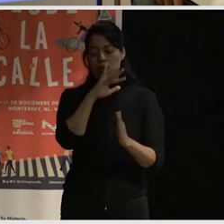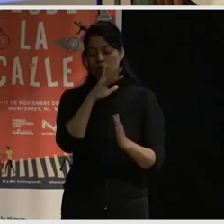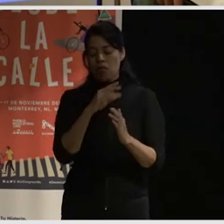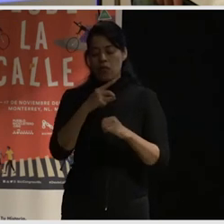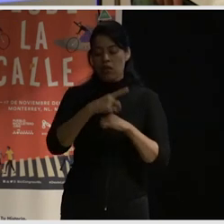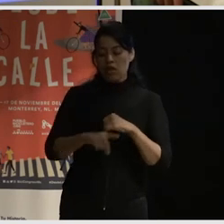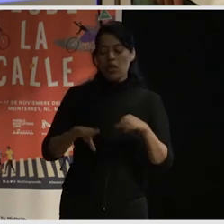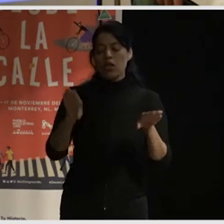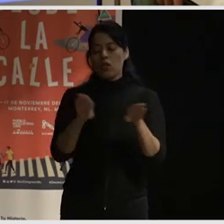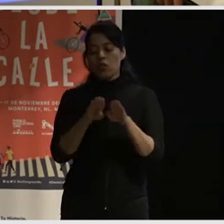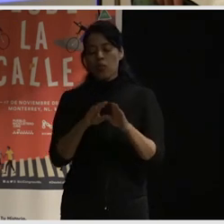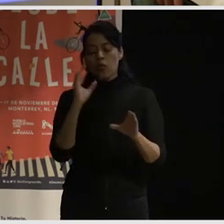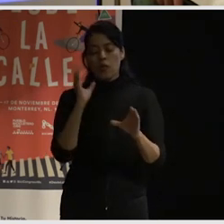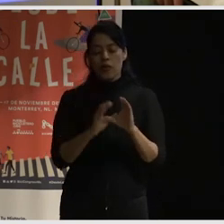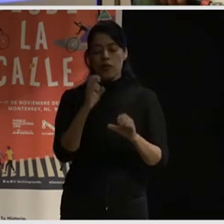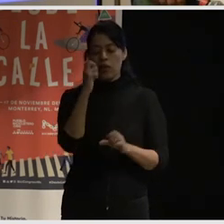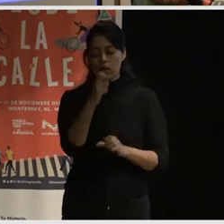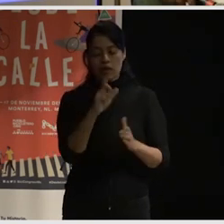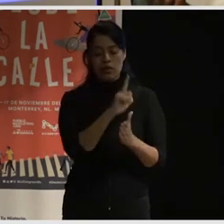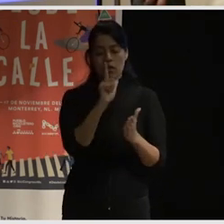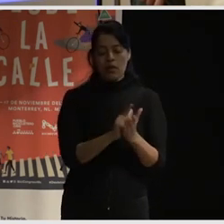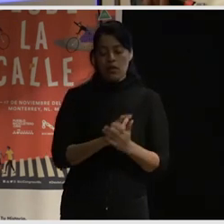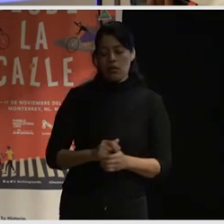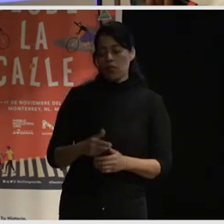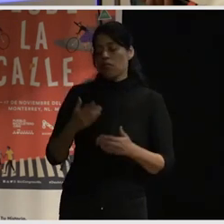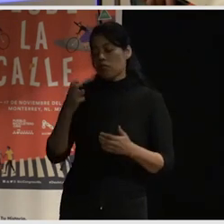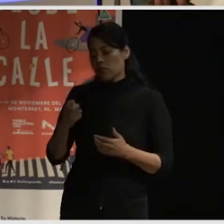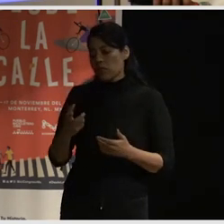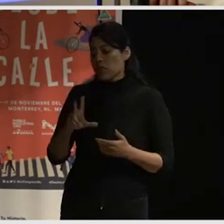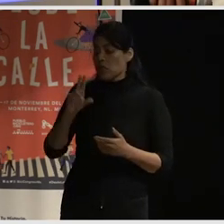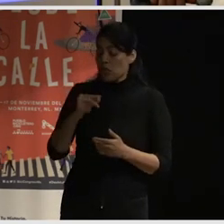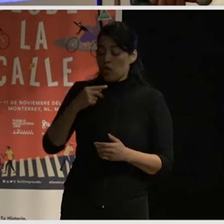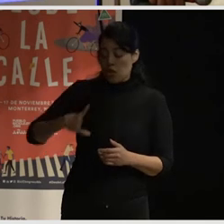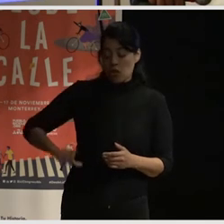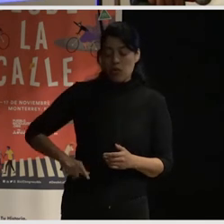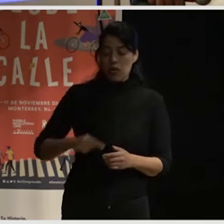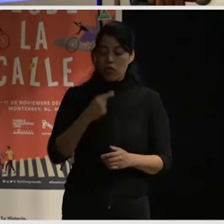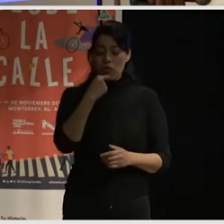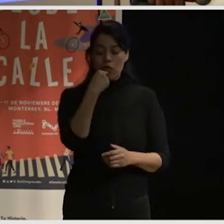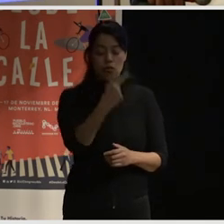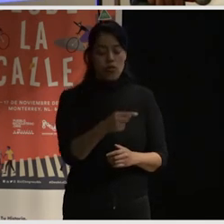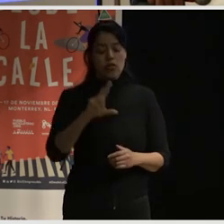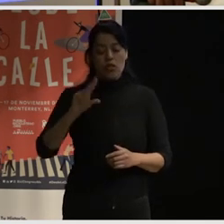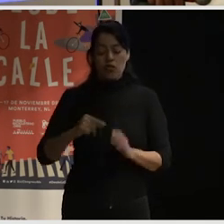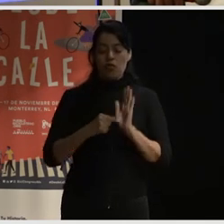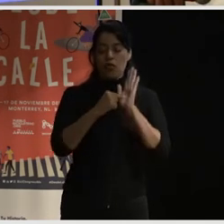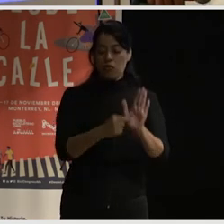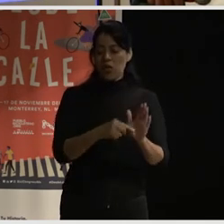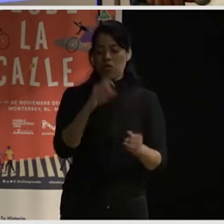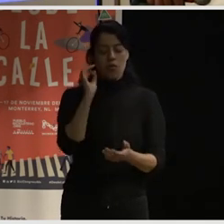cómo van a dar cumplimiento a esas normas de lo contrario si no nos lo dicen si no nos lo aprueban sigue siendo